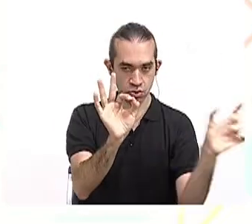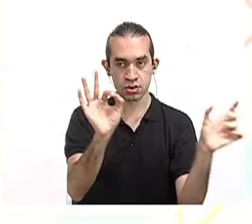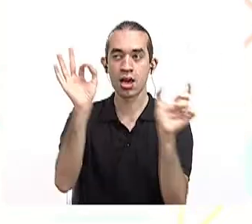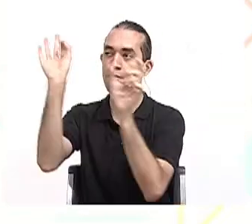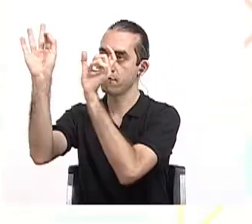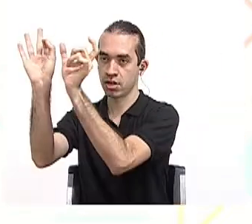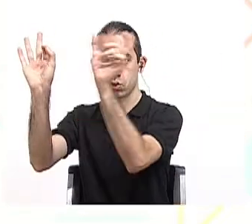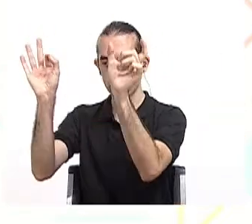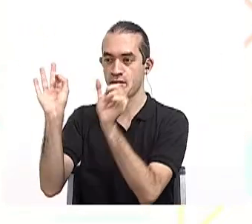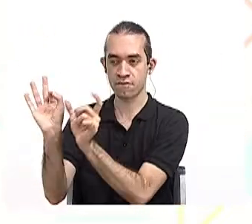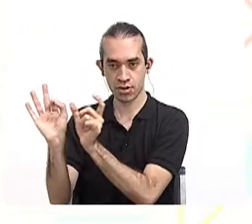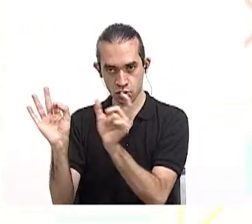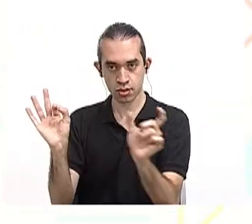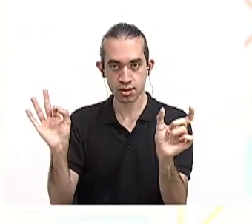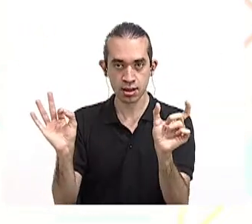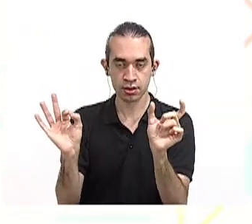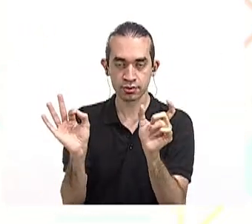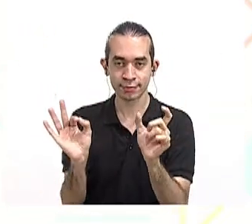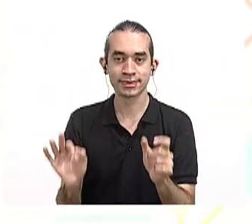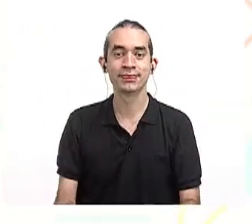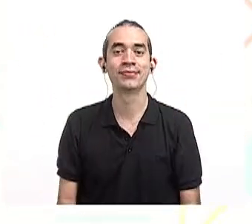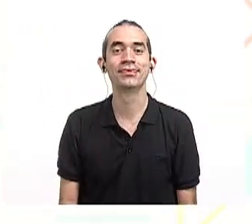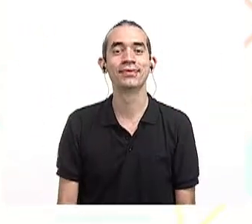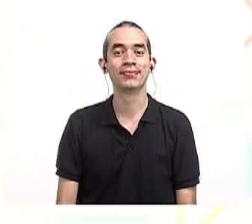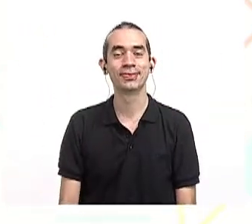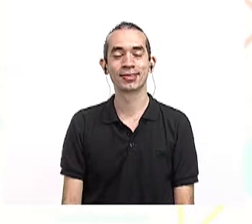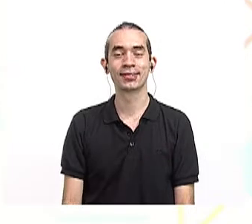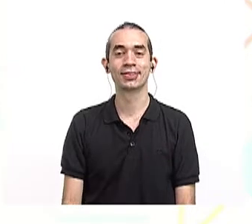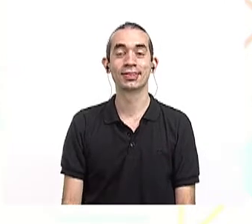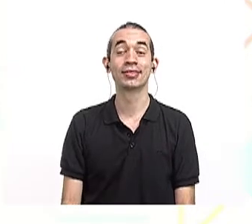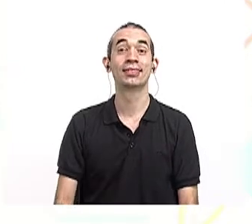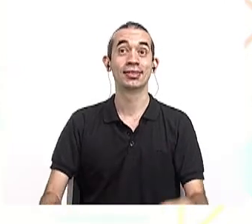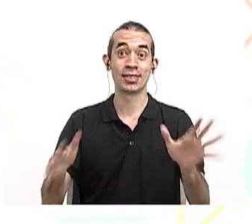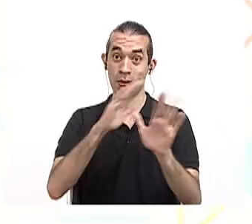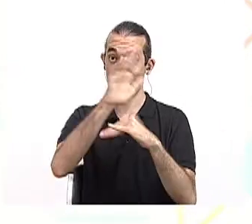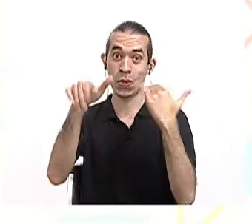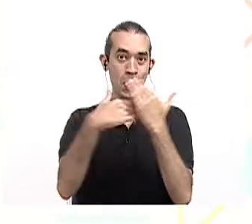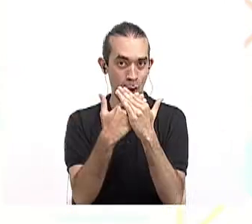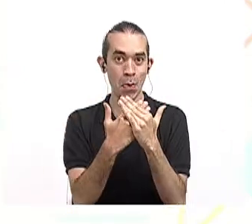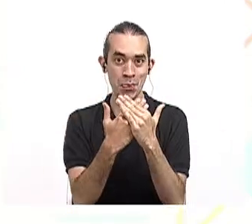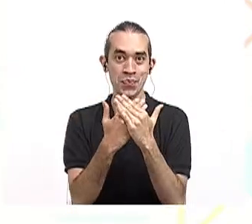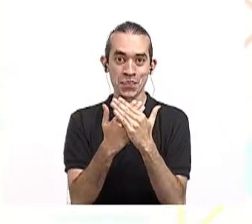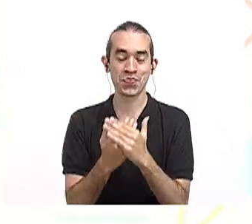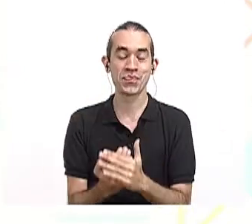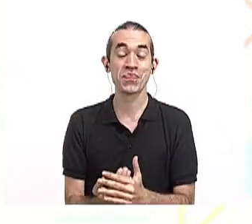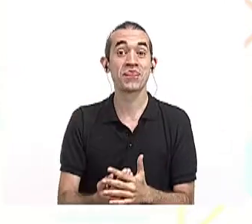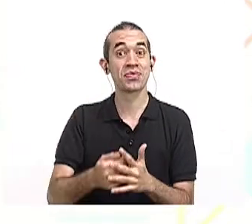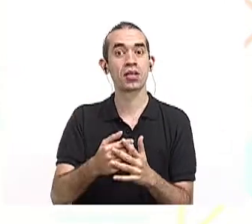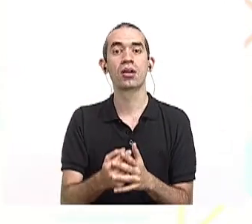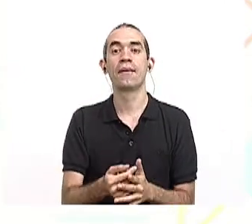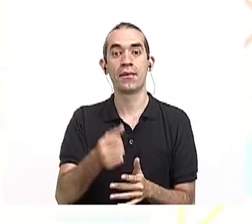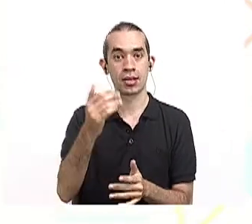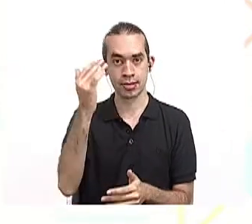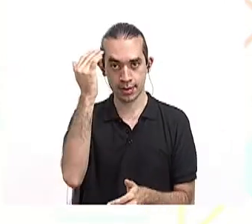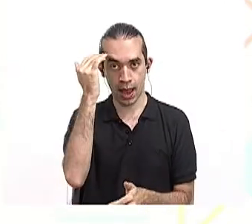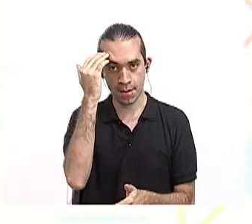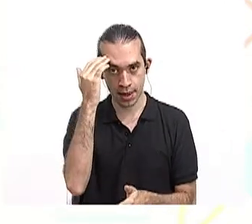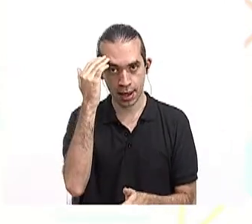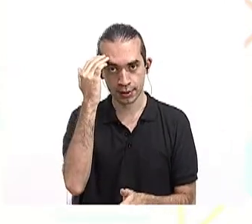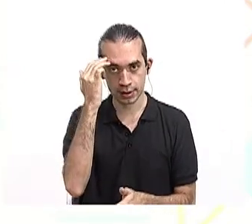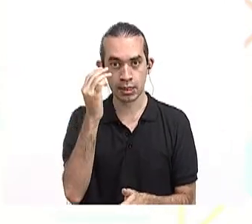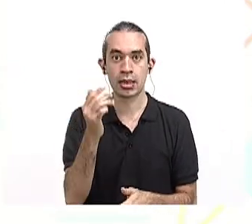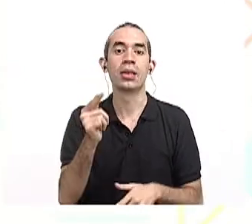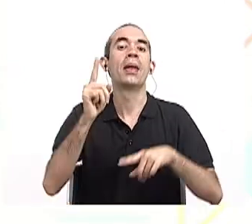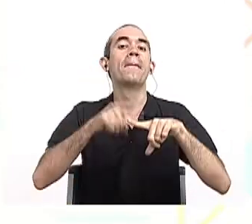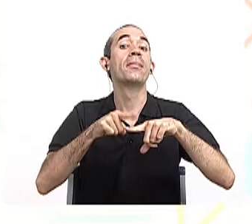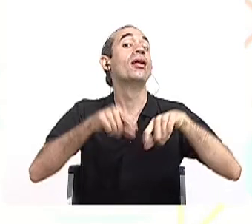Cada numerador lo vamos a factorizar y cada denominador, siempre y cuando sean